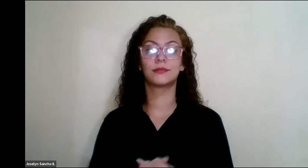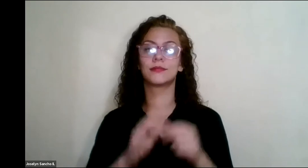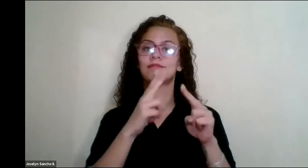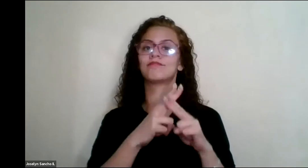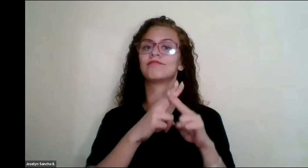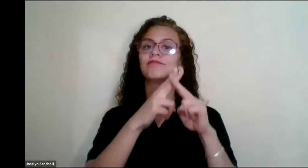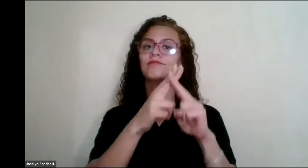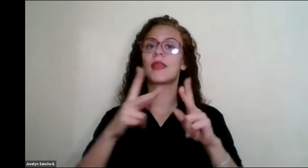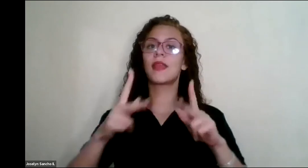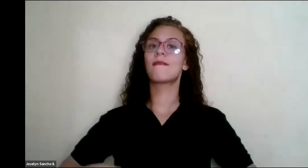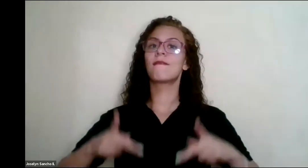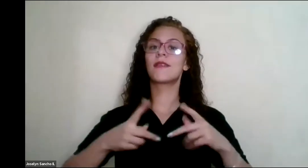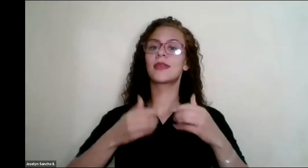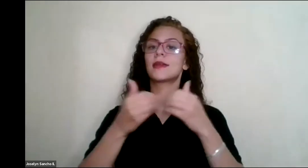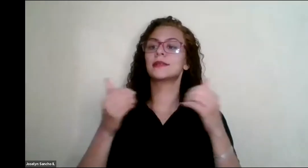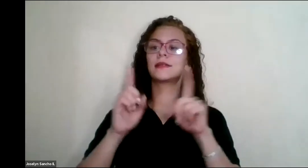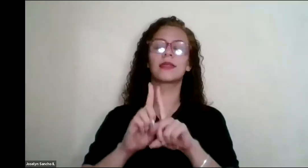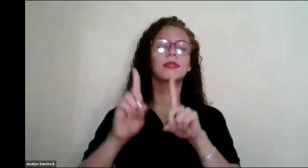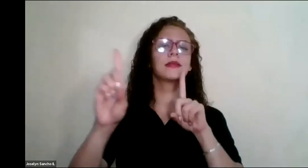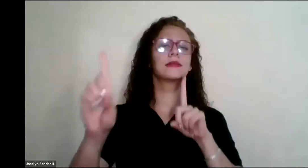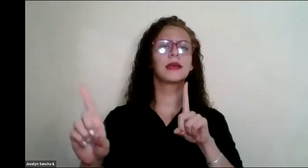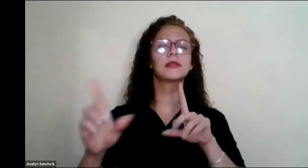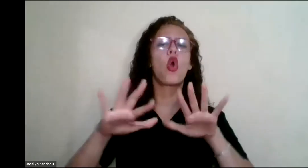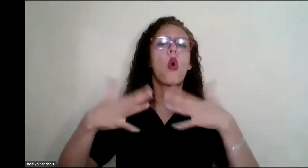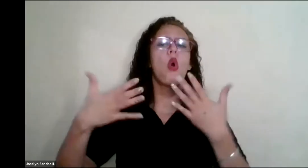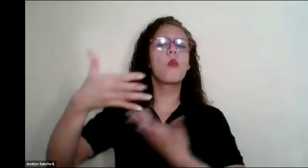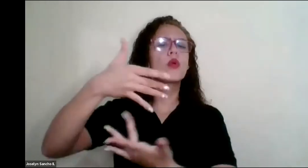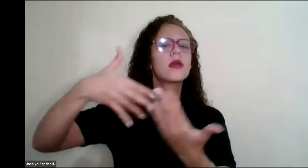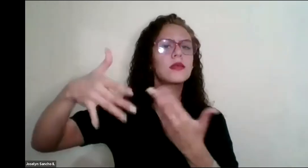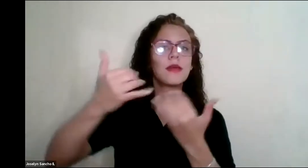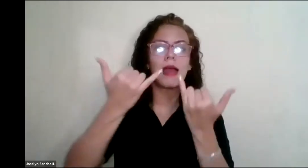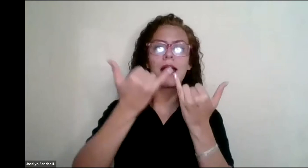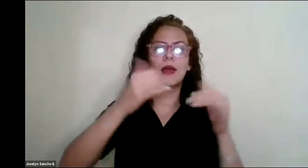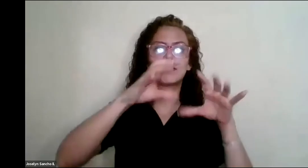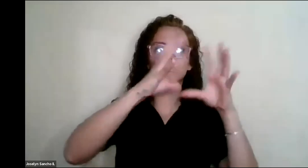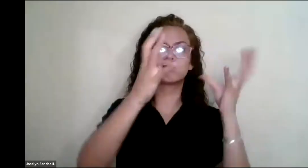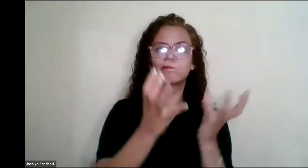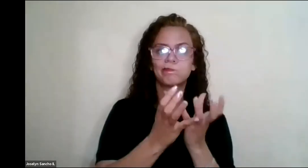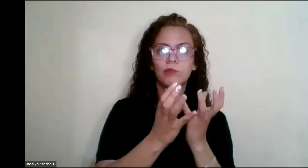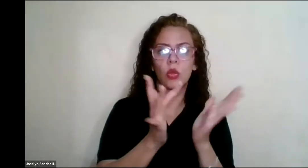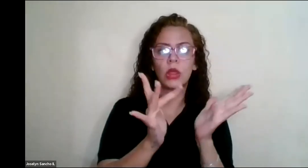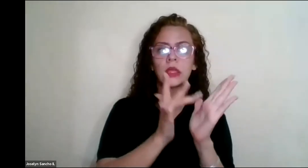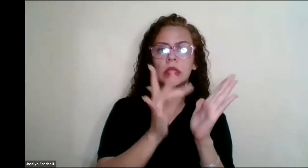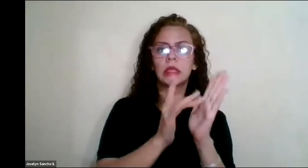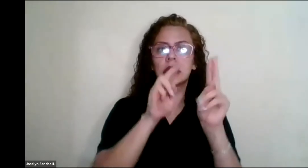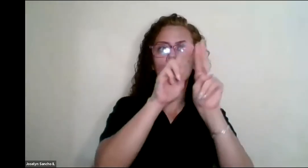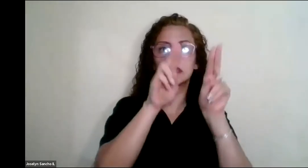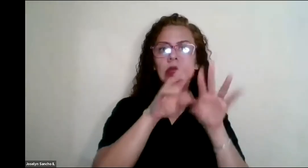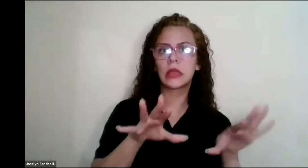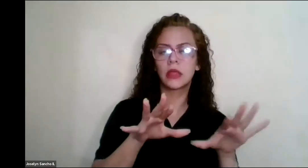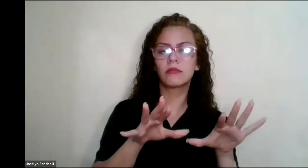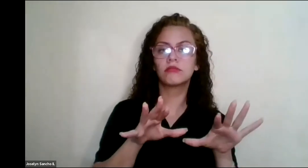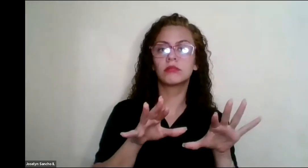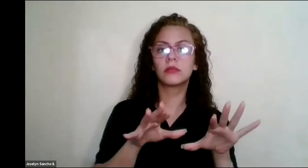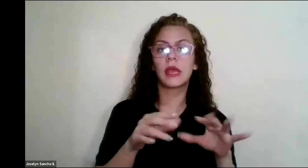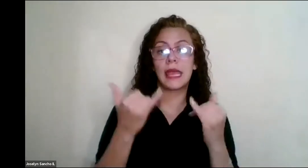llamada Vida sin distancia, cómo interactuar en un mundo digital y global, tiene este año